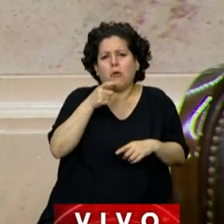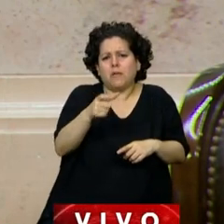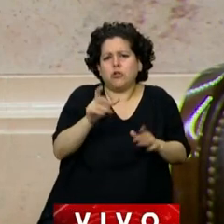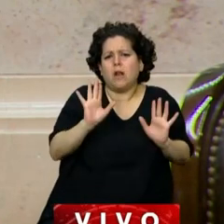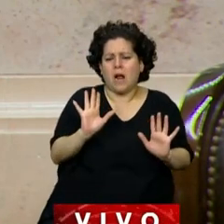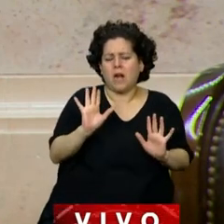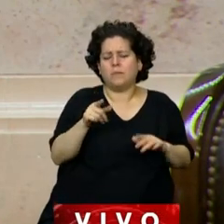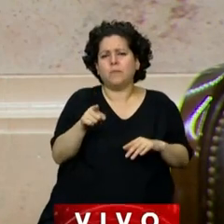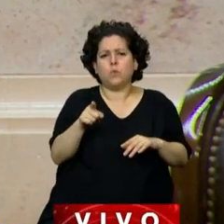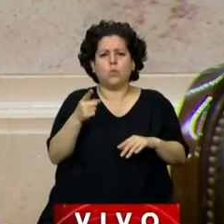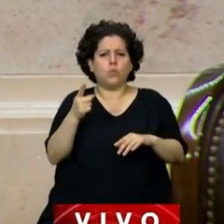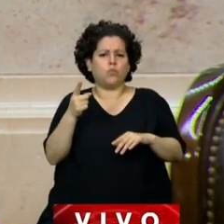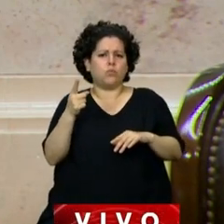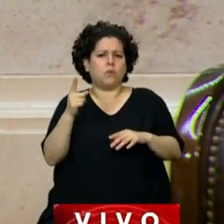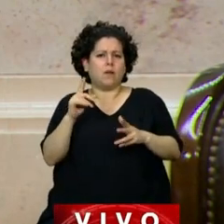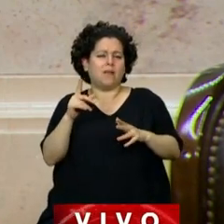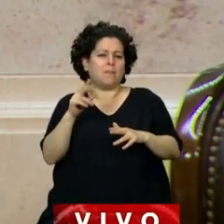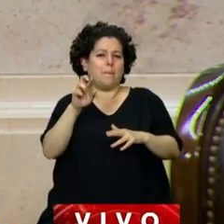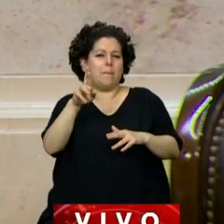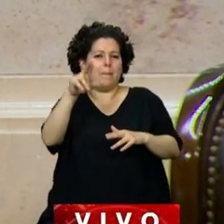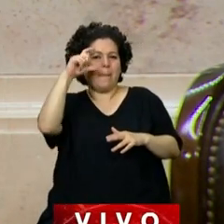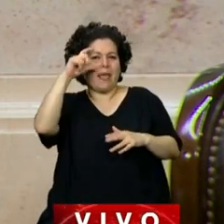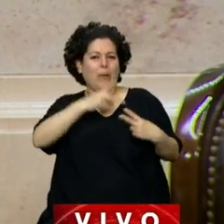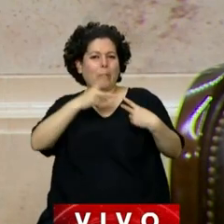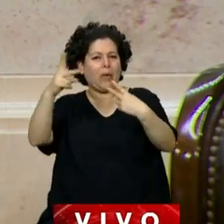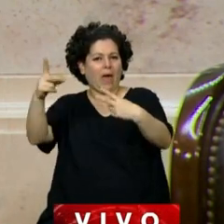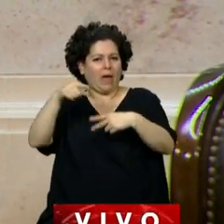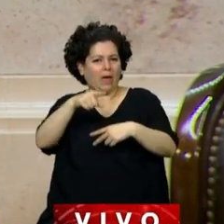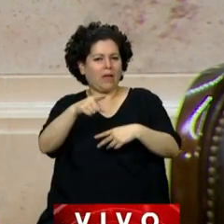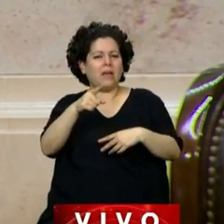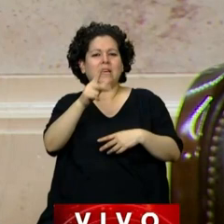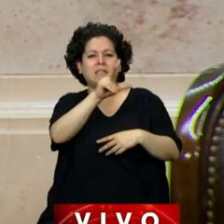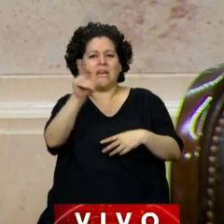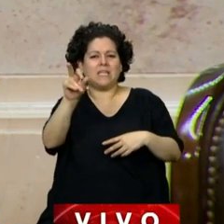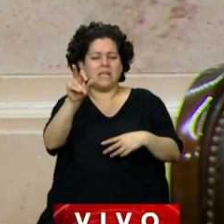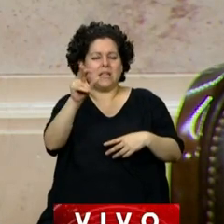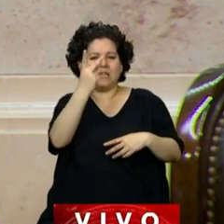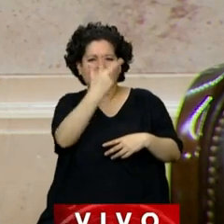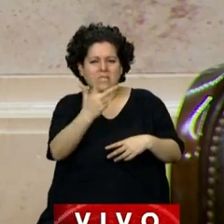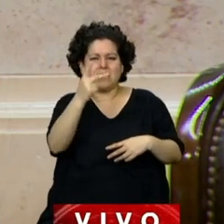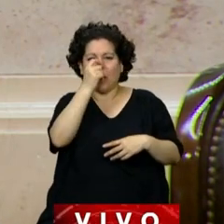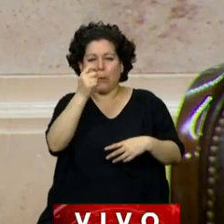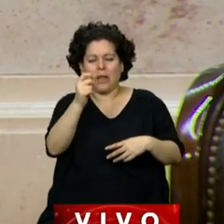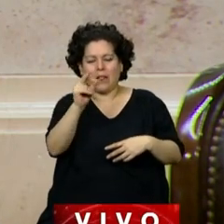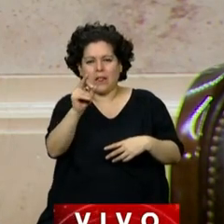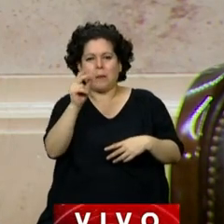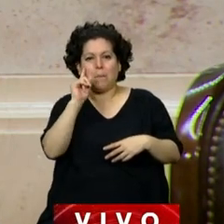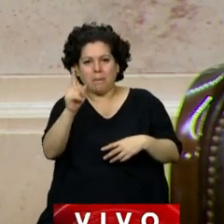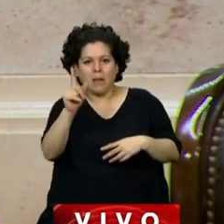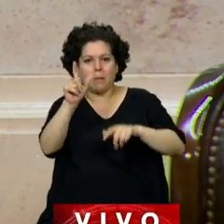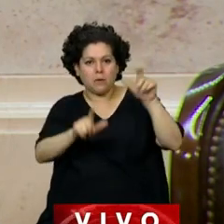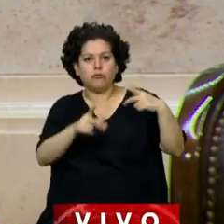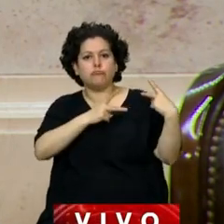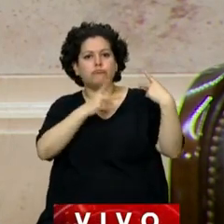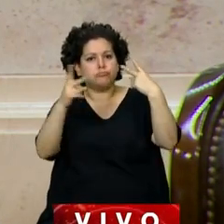Neuquén el previaje. Más de 320.000 personas lo usaron y dejaron un impacto en la